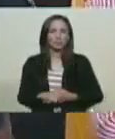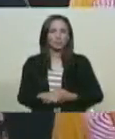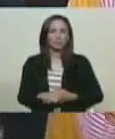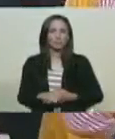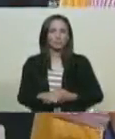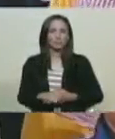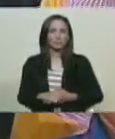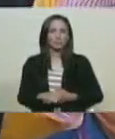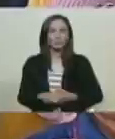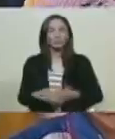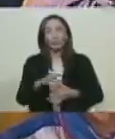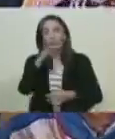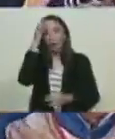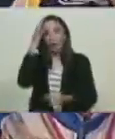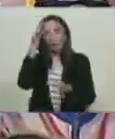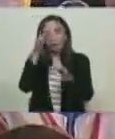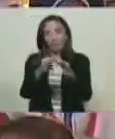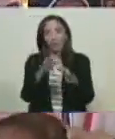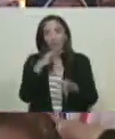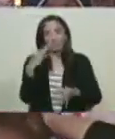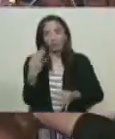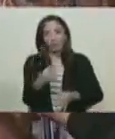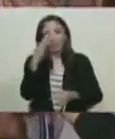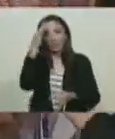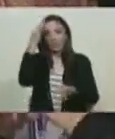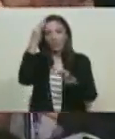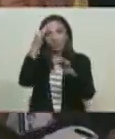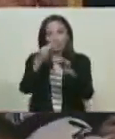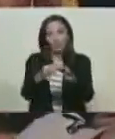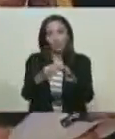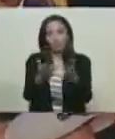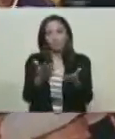De fe, sí, la fe, digo la fe.